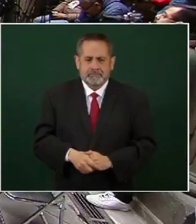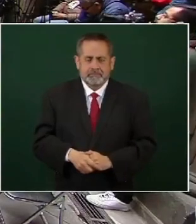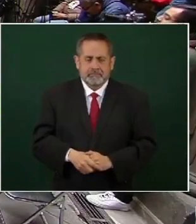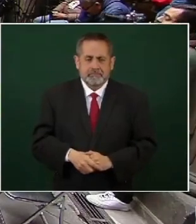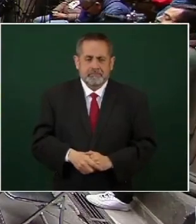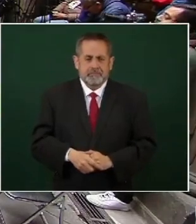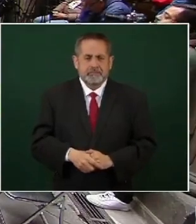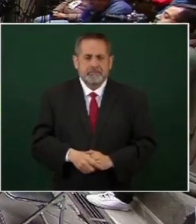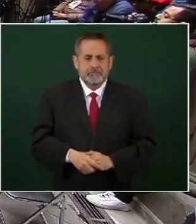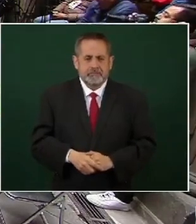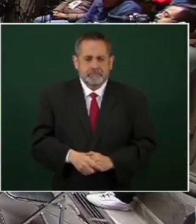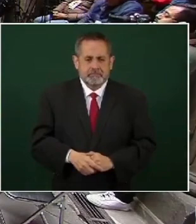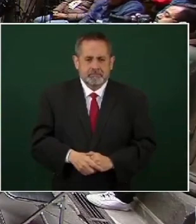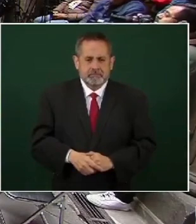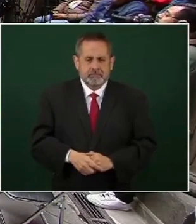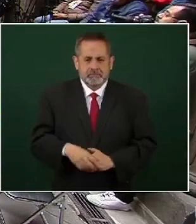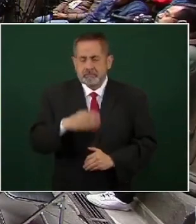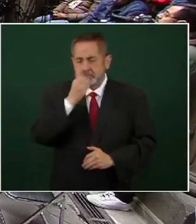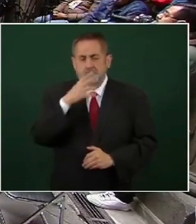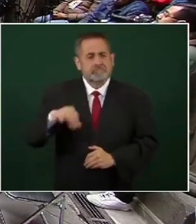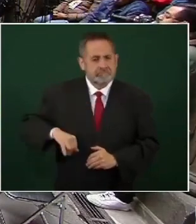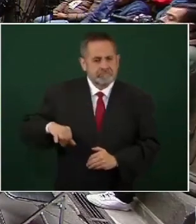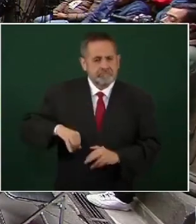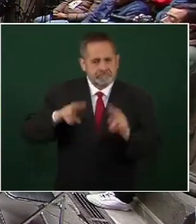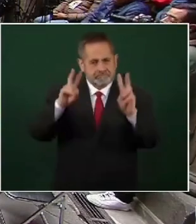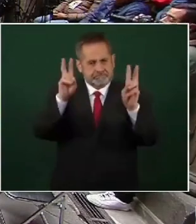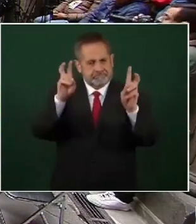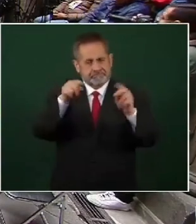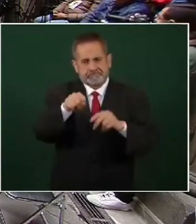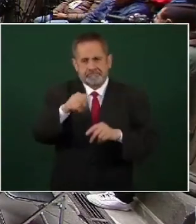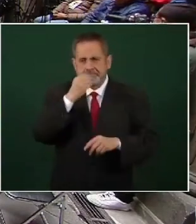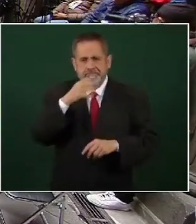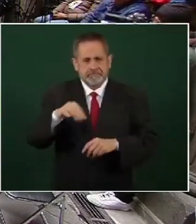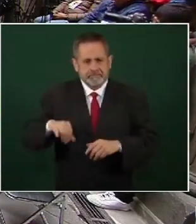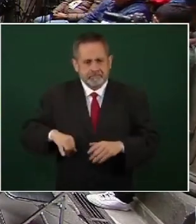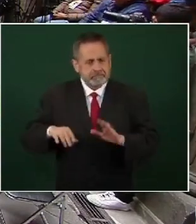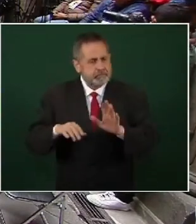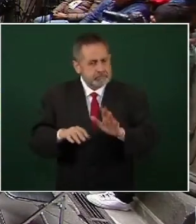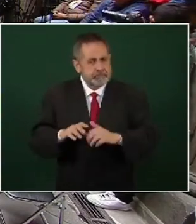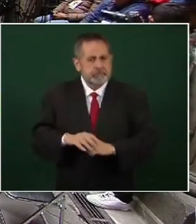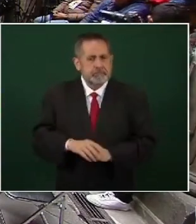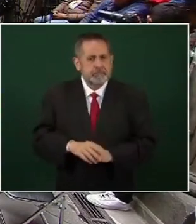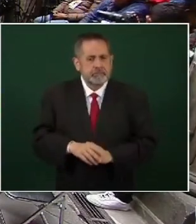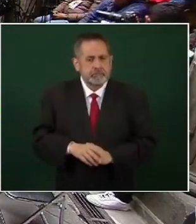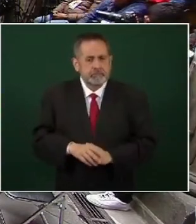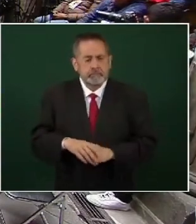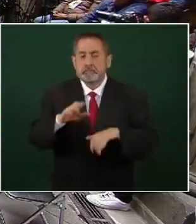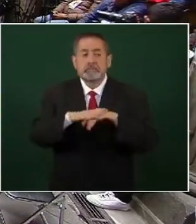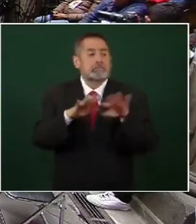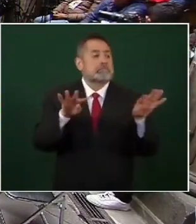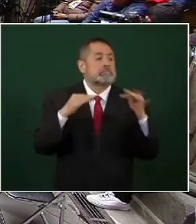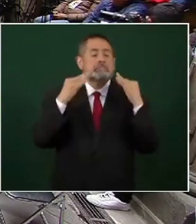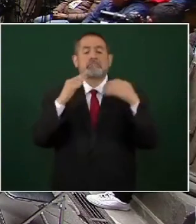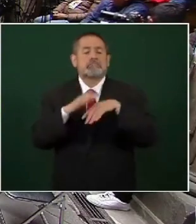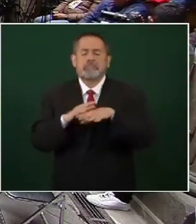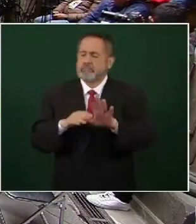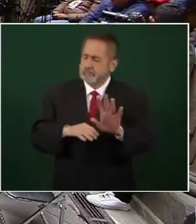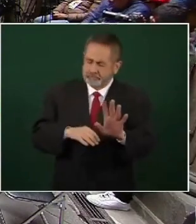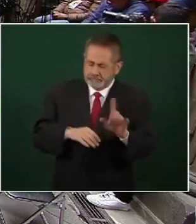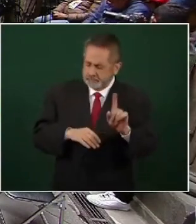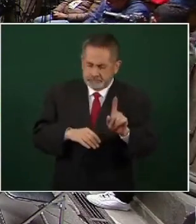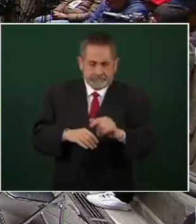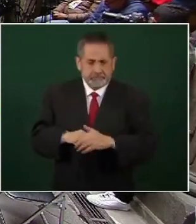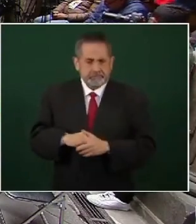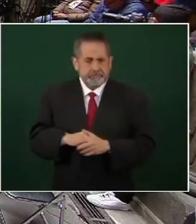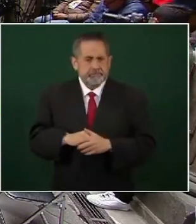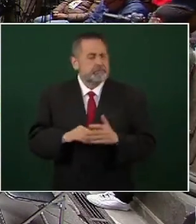Presidente, no sé si... Es que es interesante el tema. Sí, pero, es llamar la atención, pero